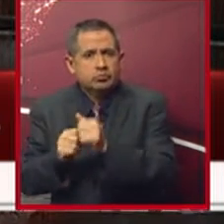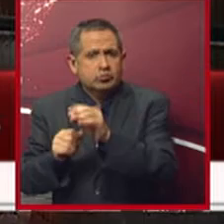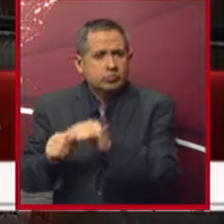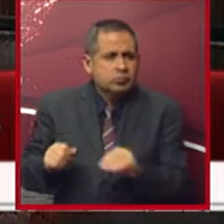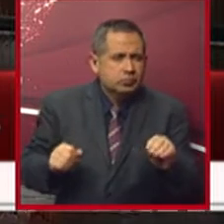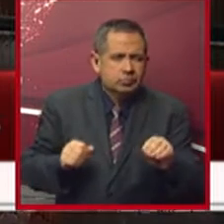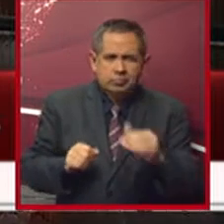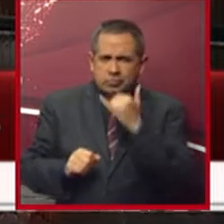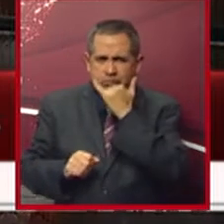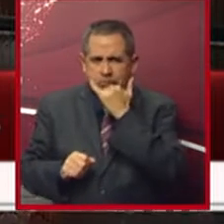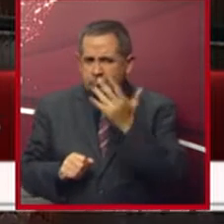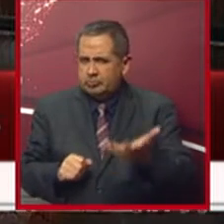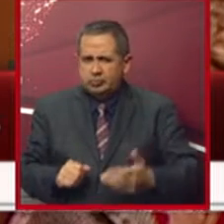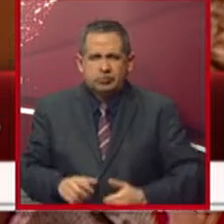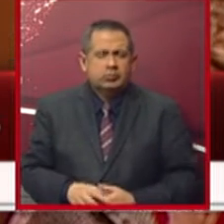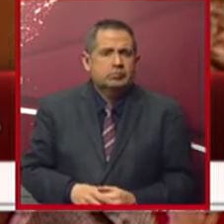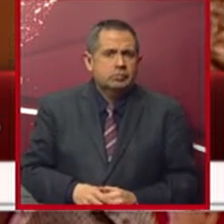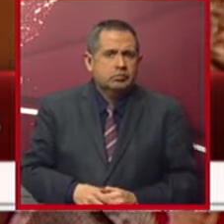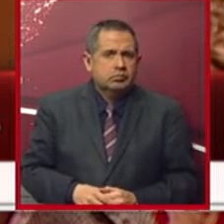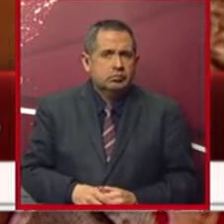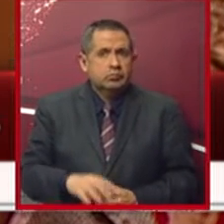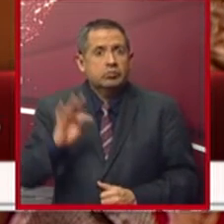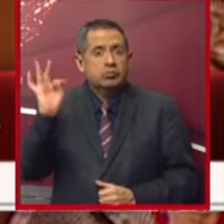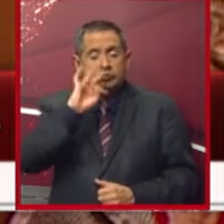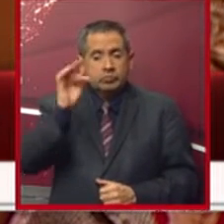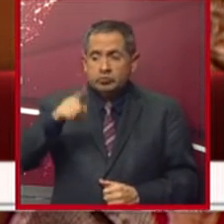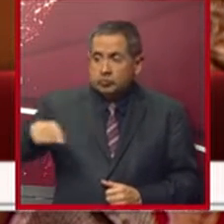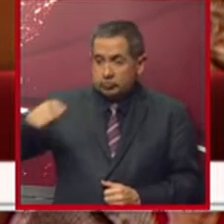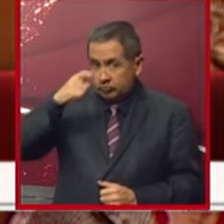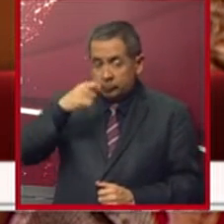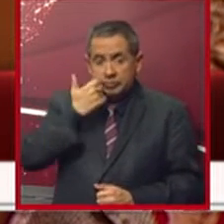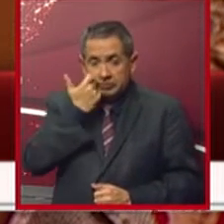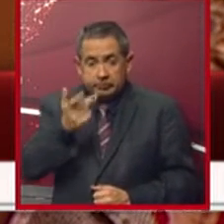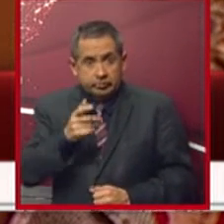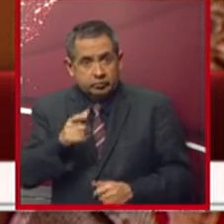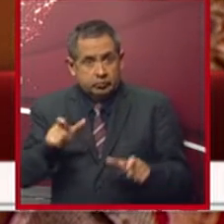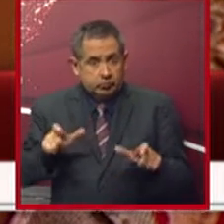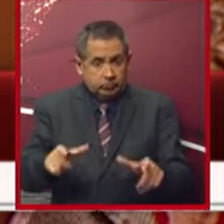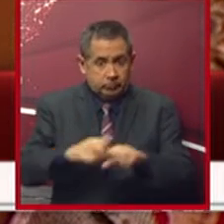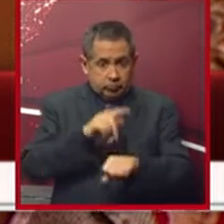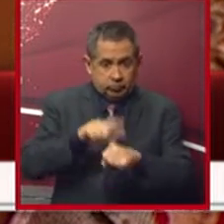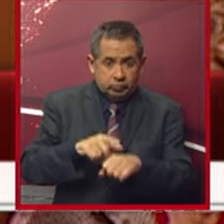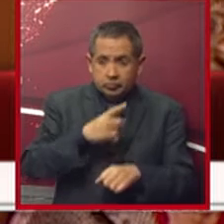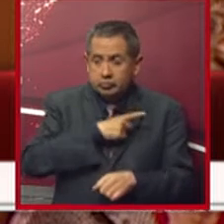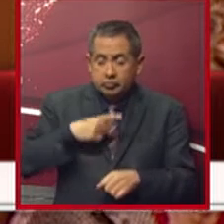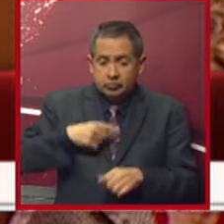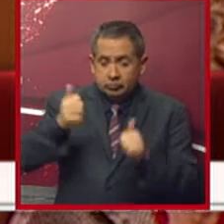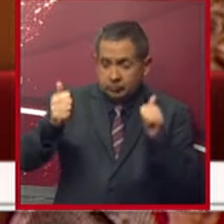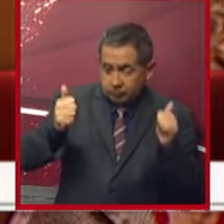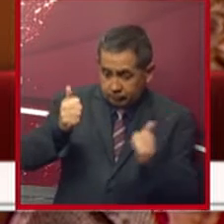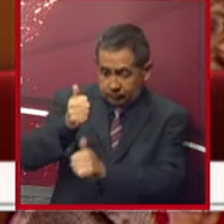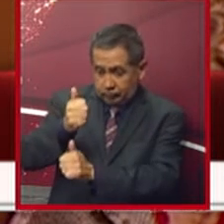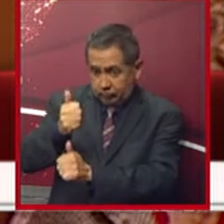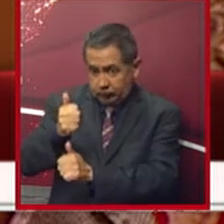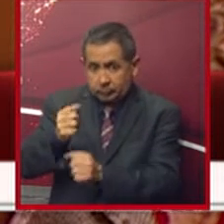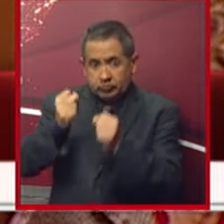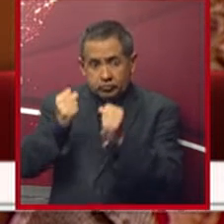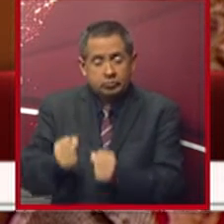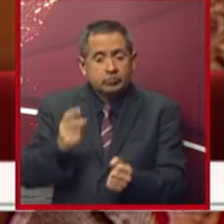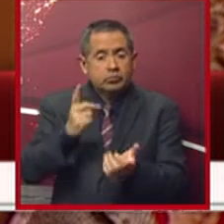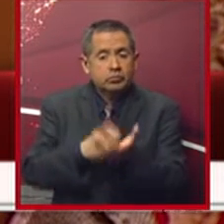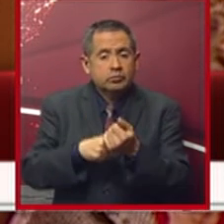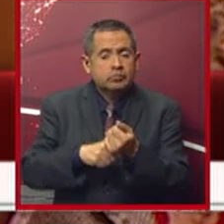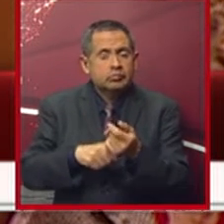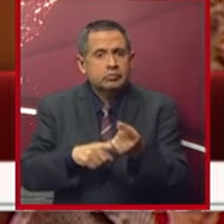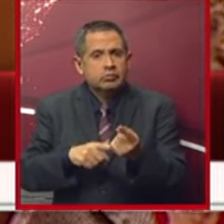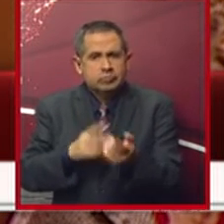Ciudadana. Si los promotores de la Guardia Nacional consideran que esta debe estar ubicada en la Secretaría de Seguridad y Protección Ciudadana, ¿por